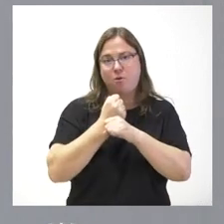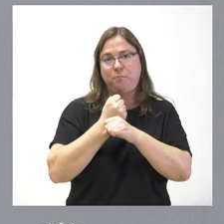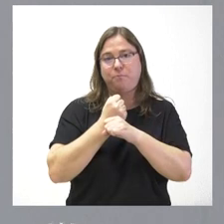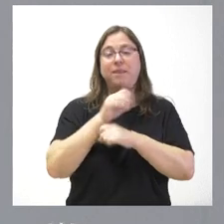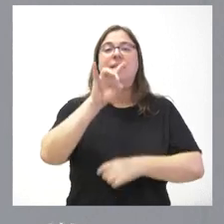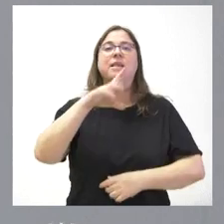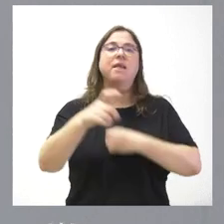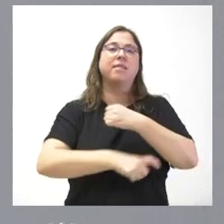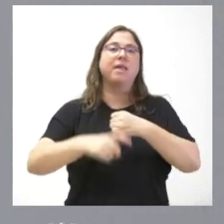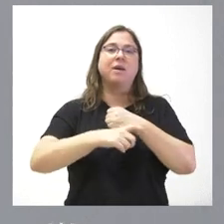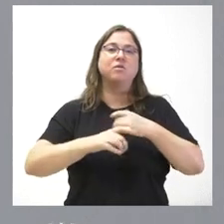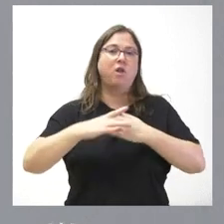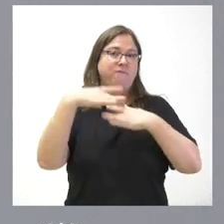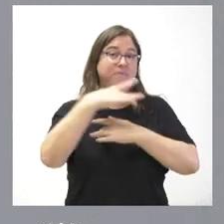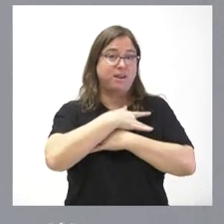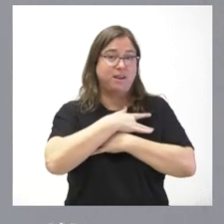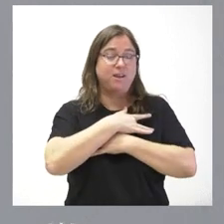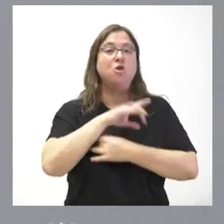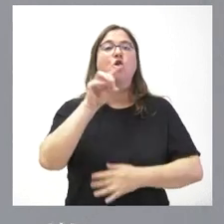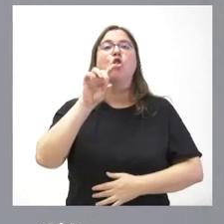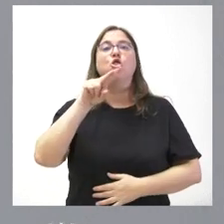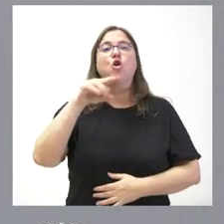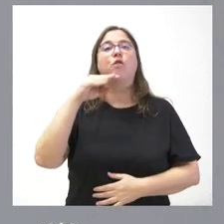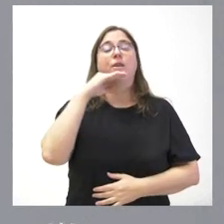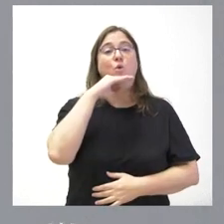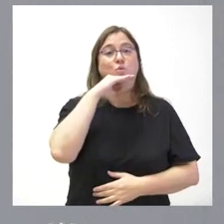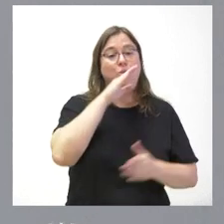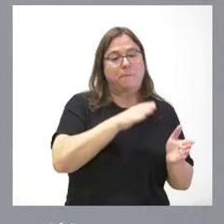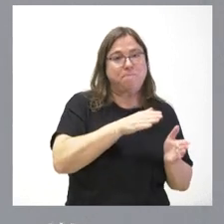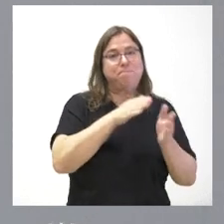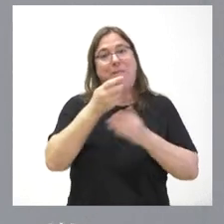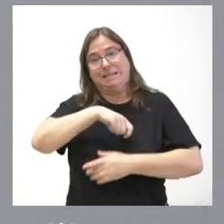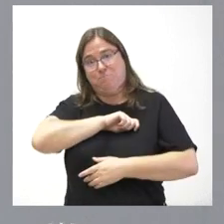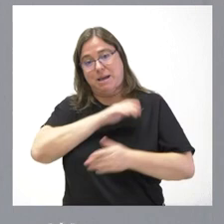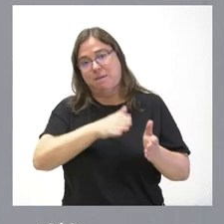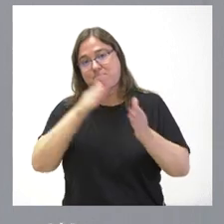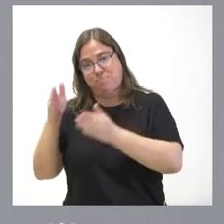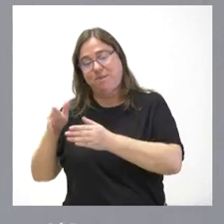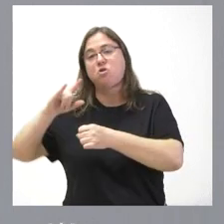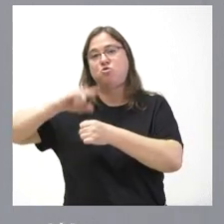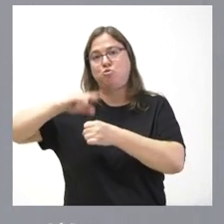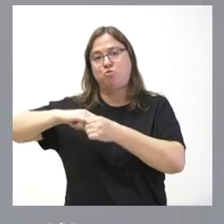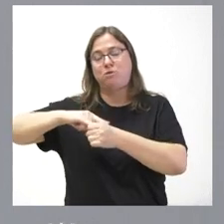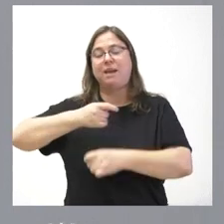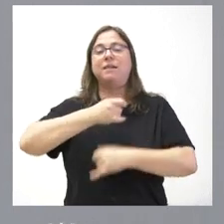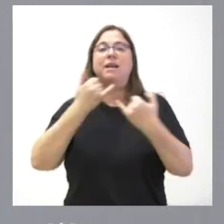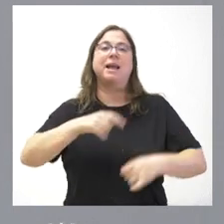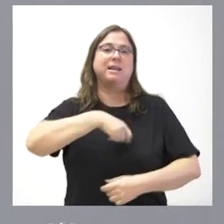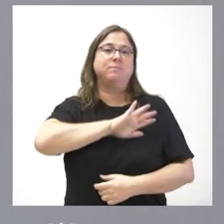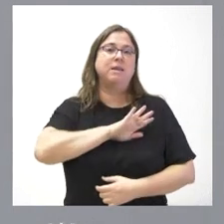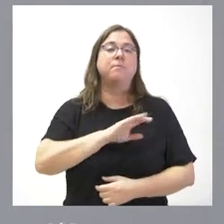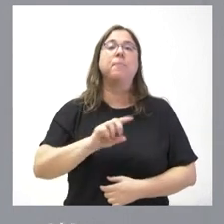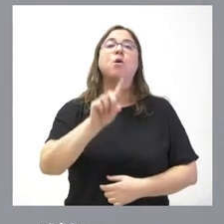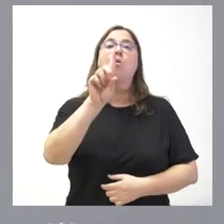15 de agosto Asunción de la Virgen 12 de octubre fiesta Nacional de España que se traslada al 13 de octubre lunes